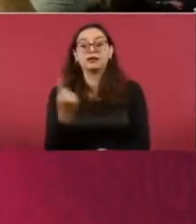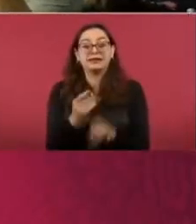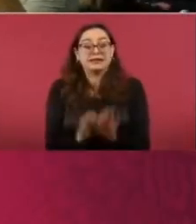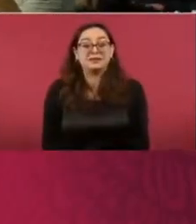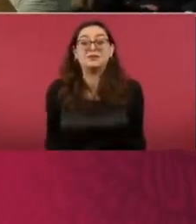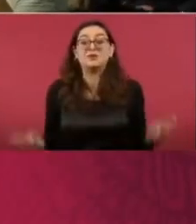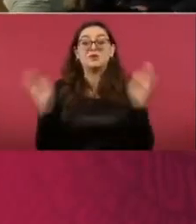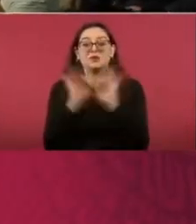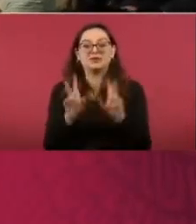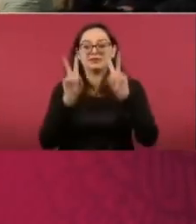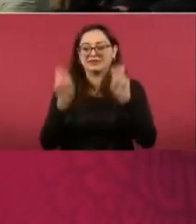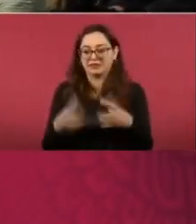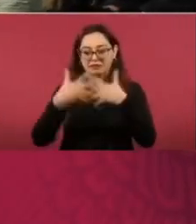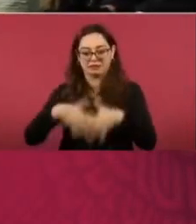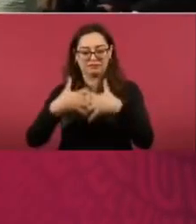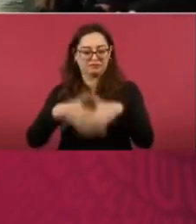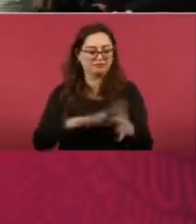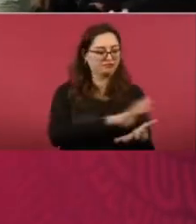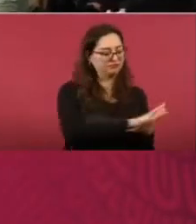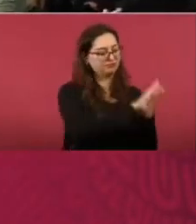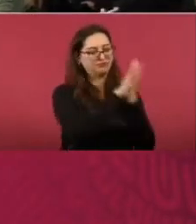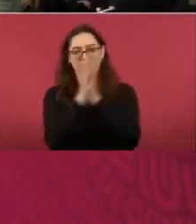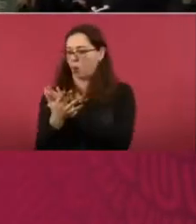es que ya no podemos producir vehículos